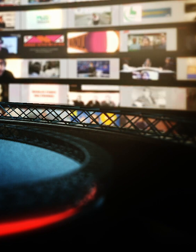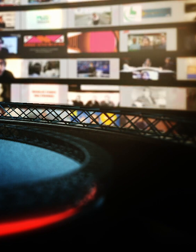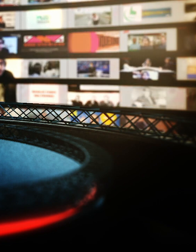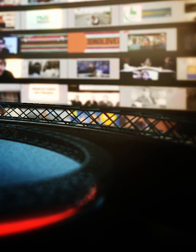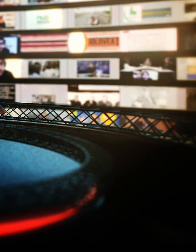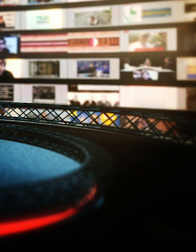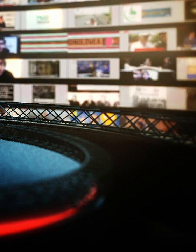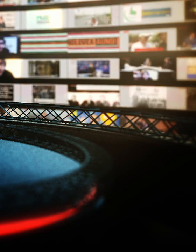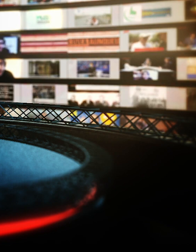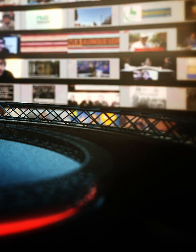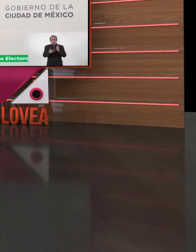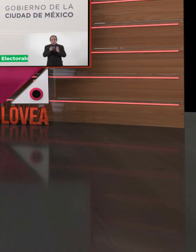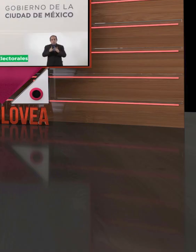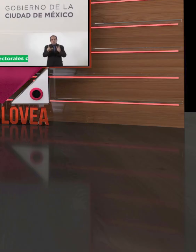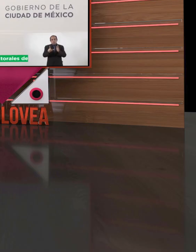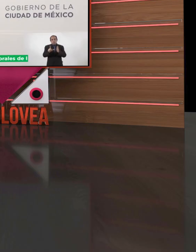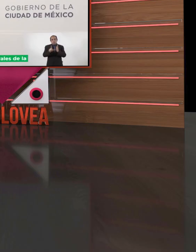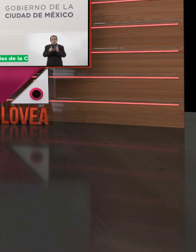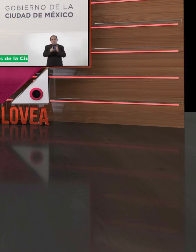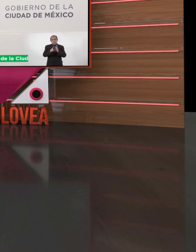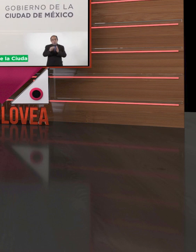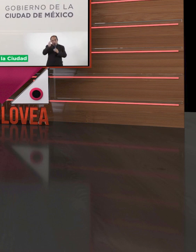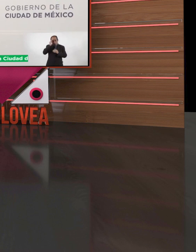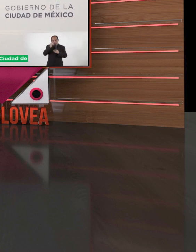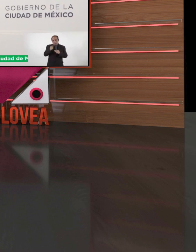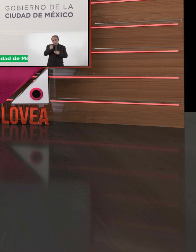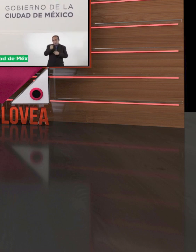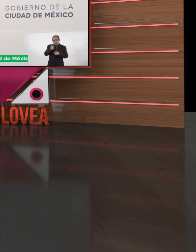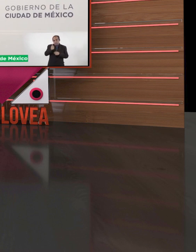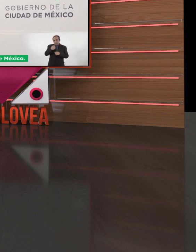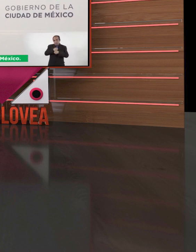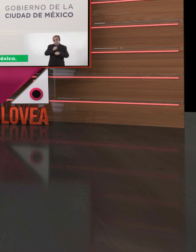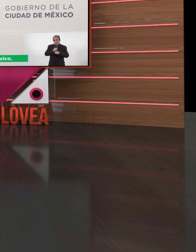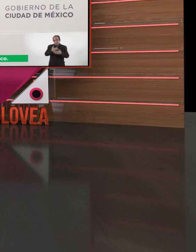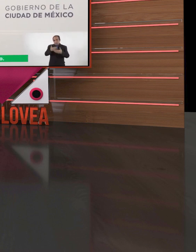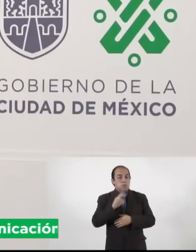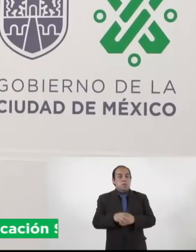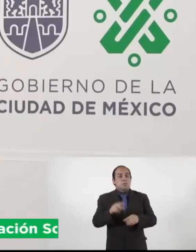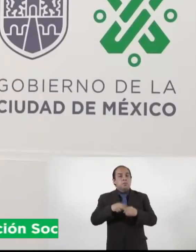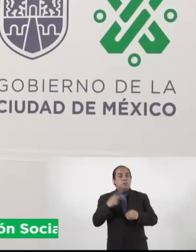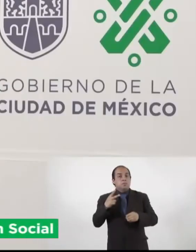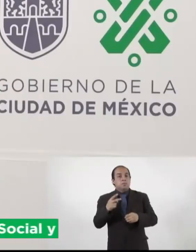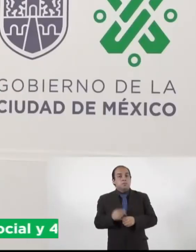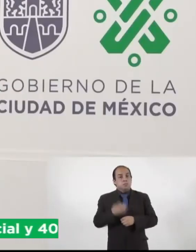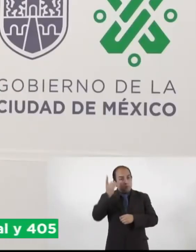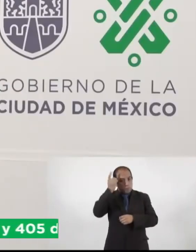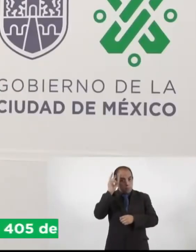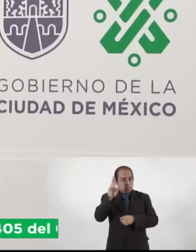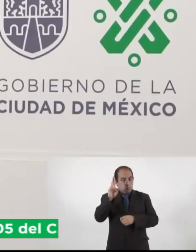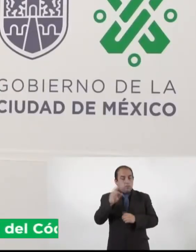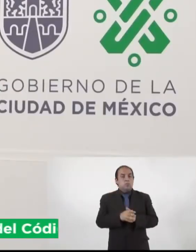muchos quieren saber qué pasará con esa línea. Pero algunos reporteros preguntan asegurando cosas que ni a ellos ni a ellas les consta. Doctora, este